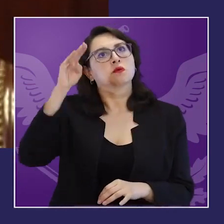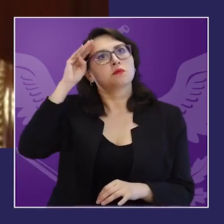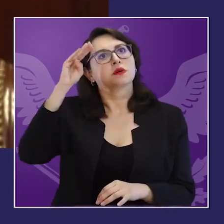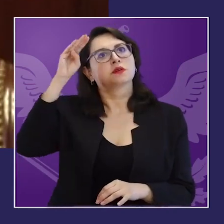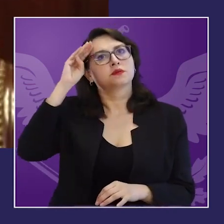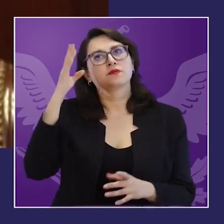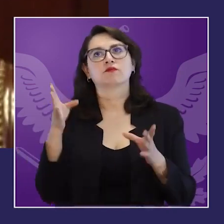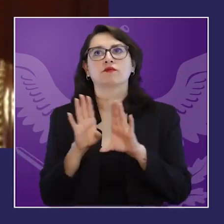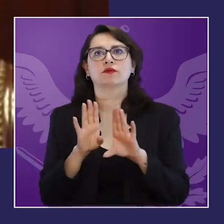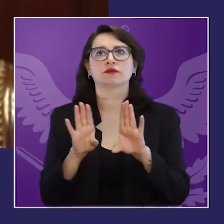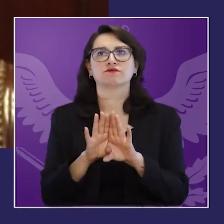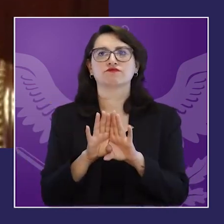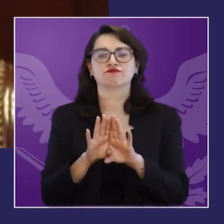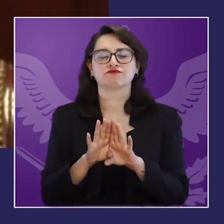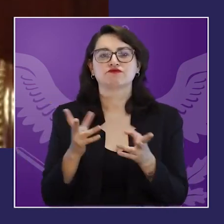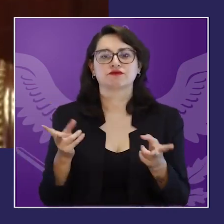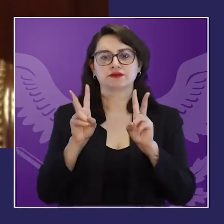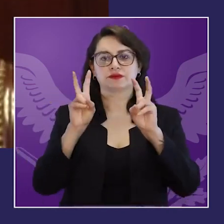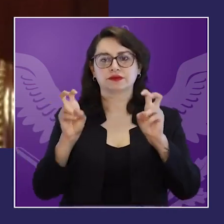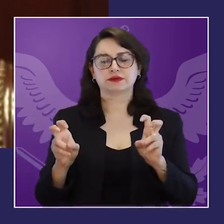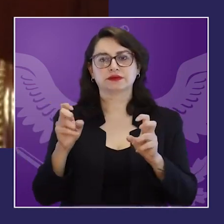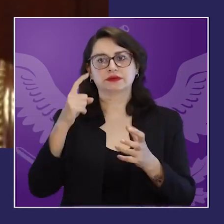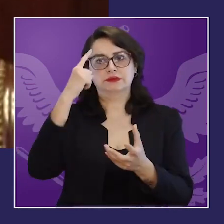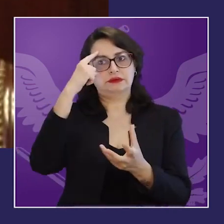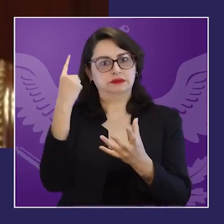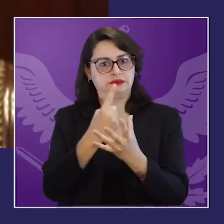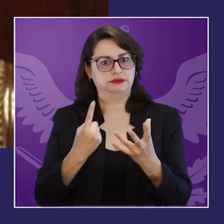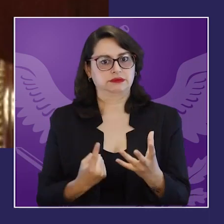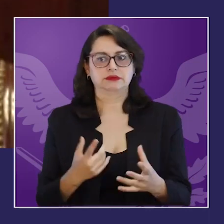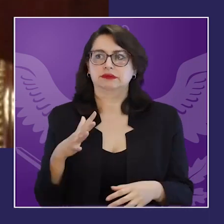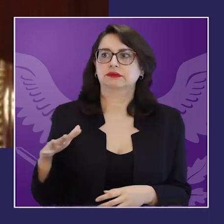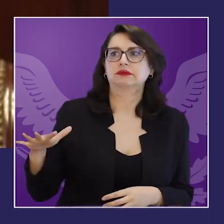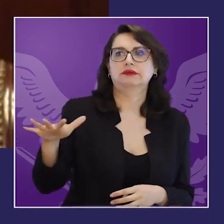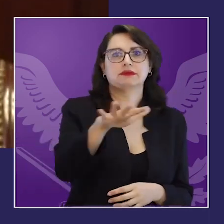ser muy interesante pensarlo.